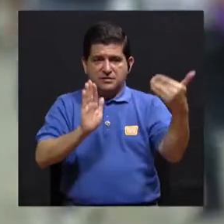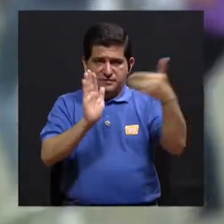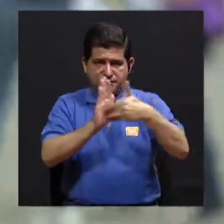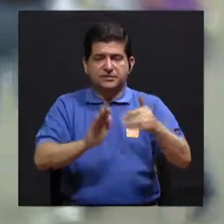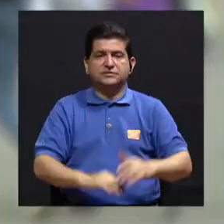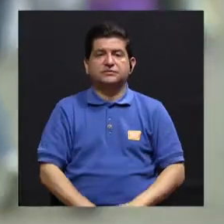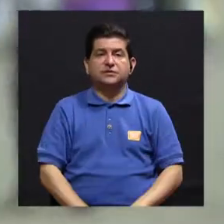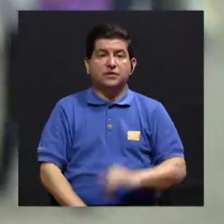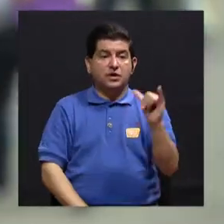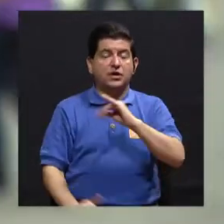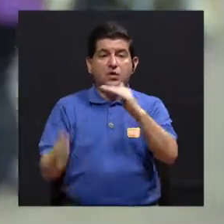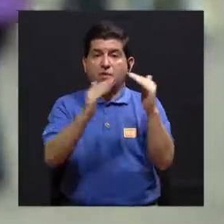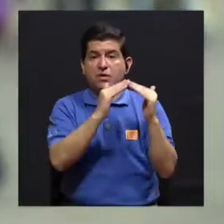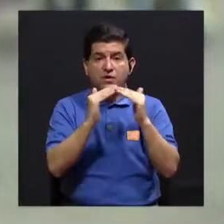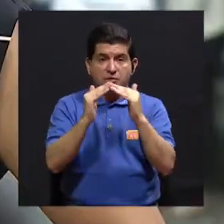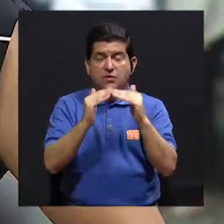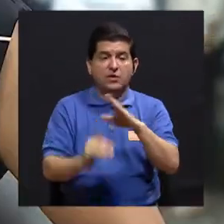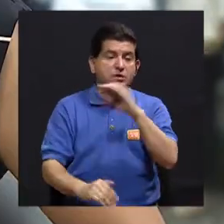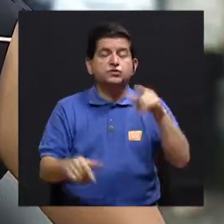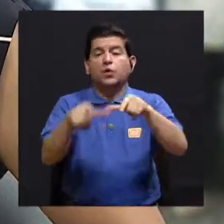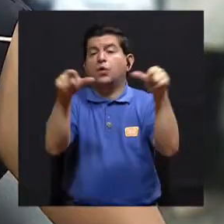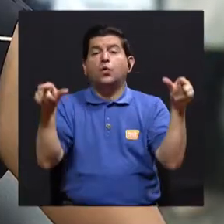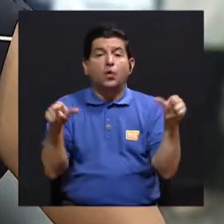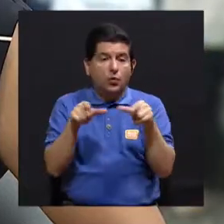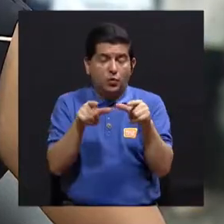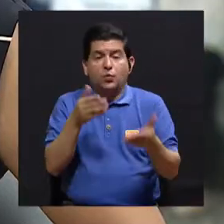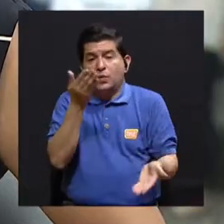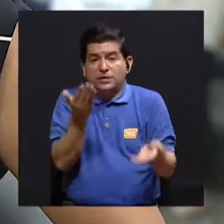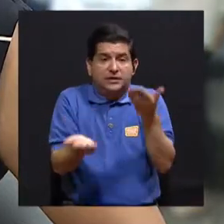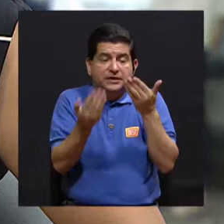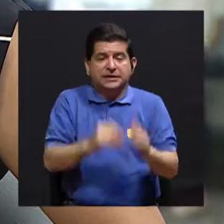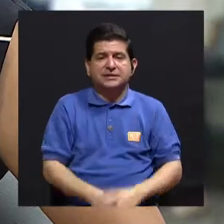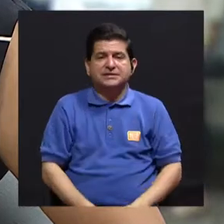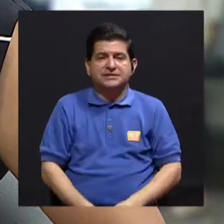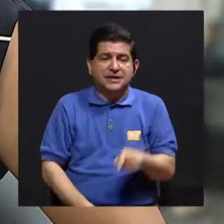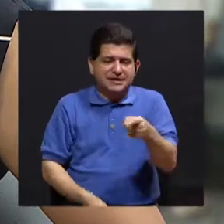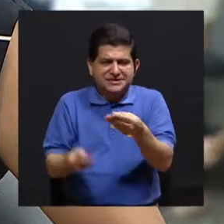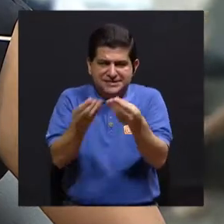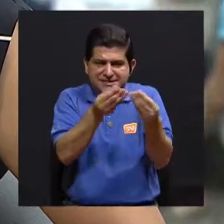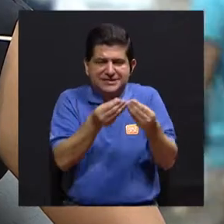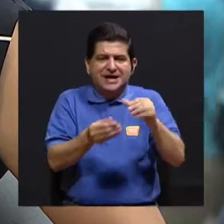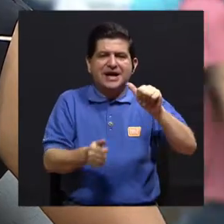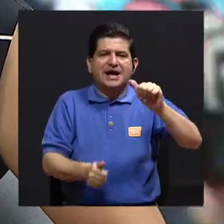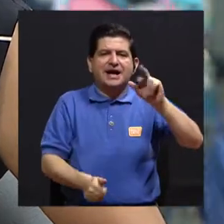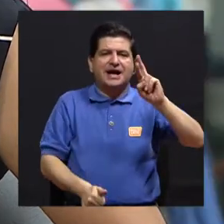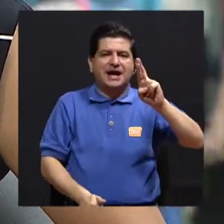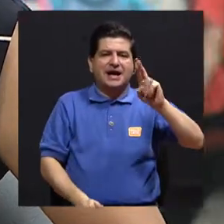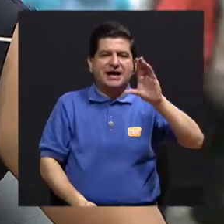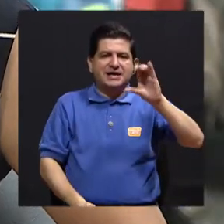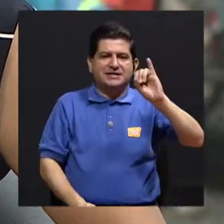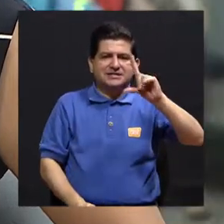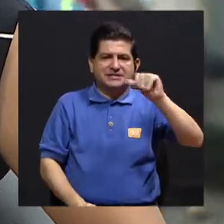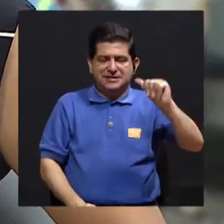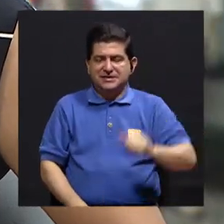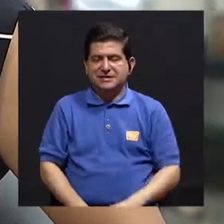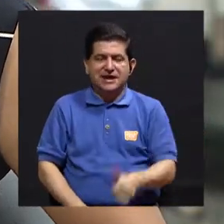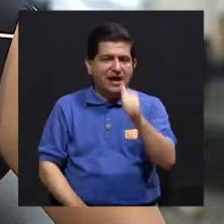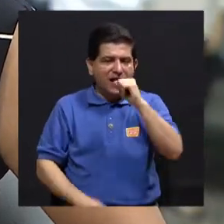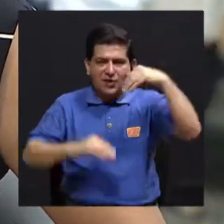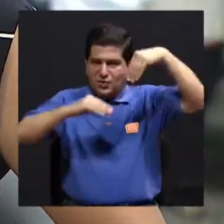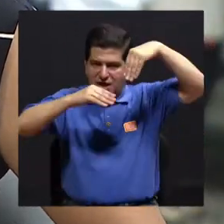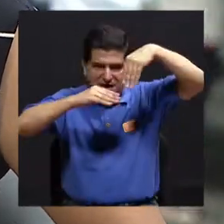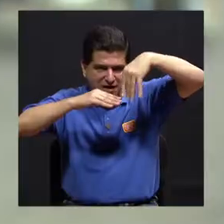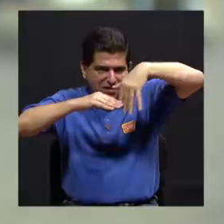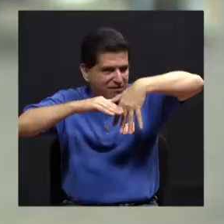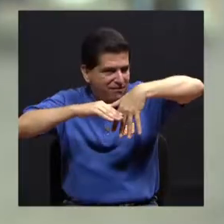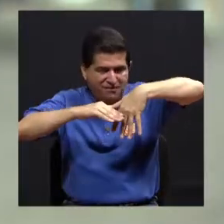verse afectada. También poblaciones, territorios que sean arcillosos, ¿verdad?, que no permitan un fácil drenado